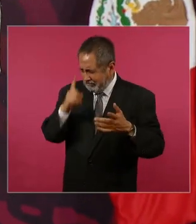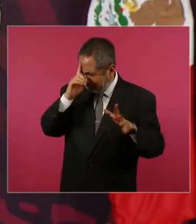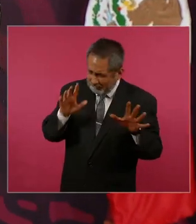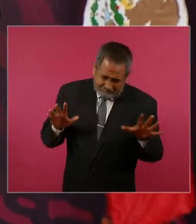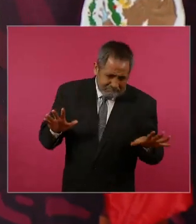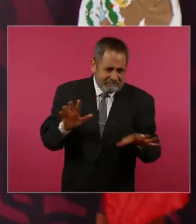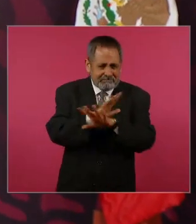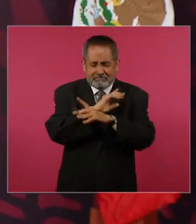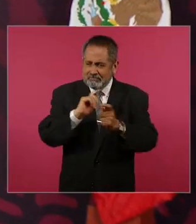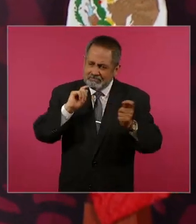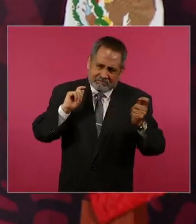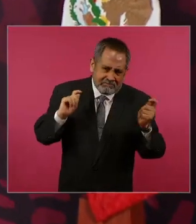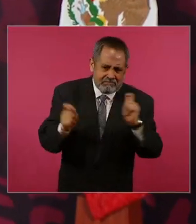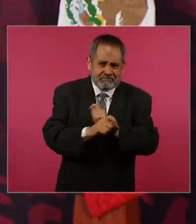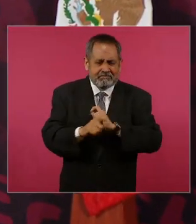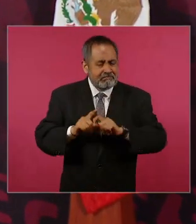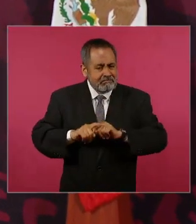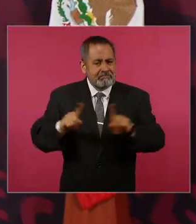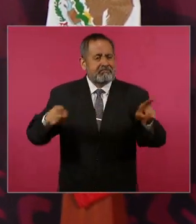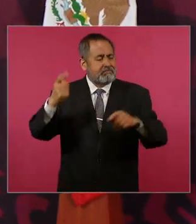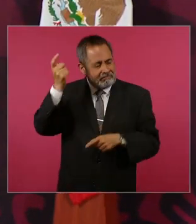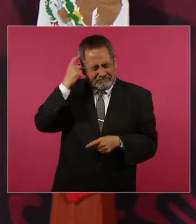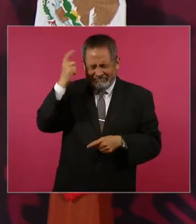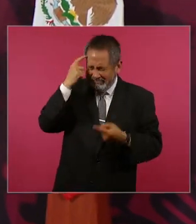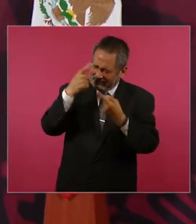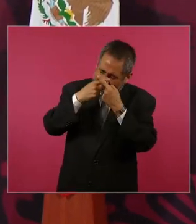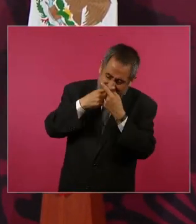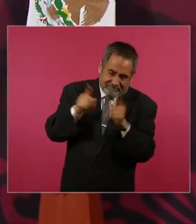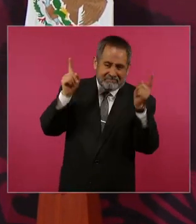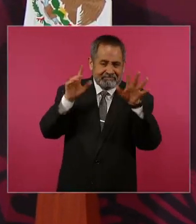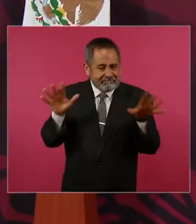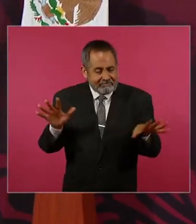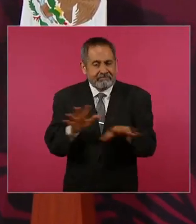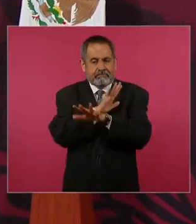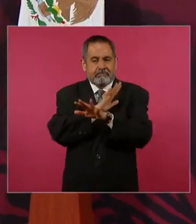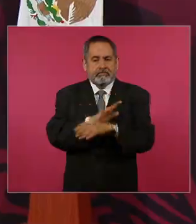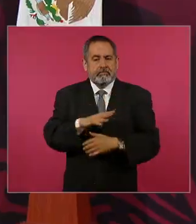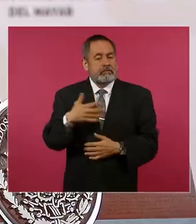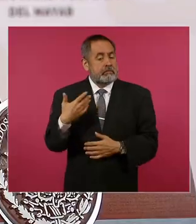está en marcha una revolución de las conciencias.